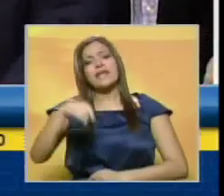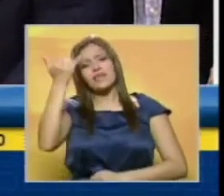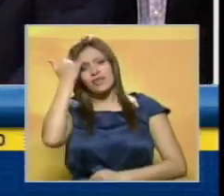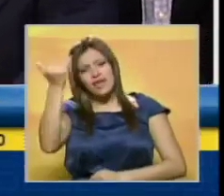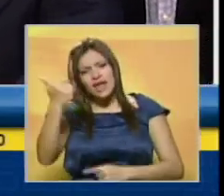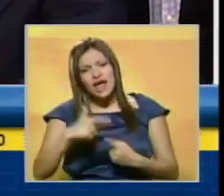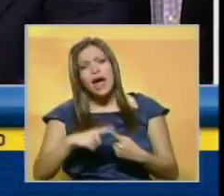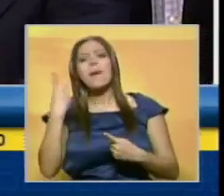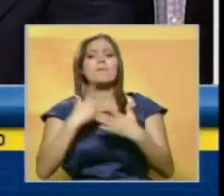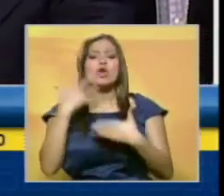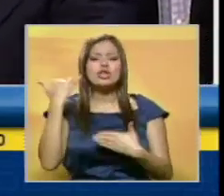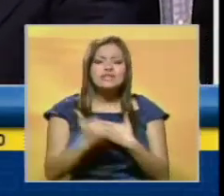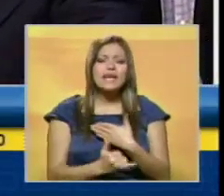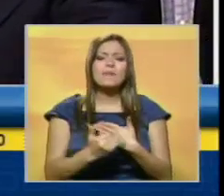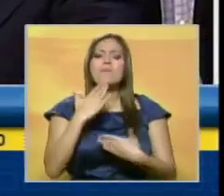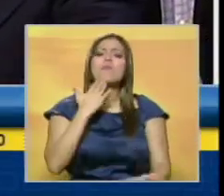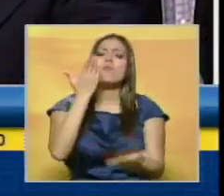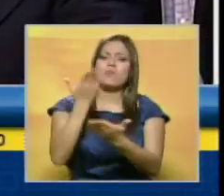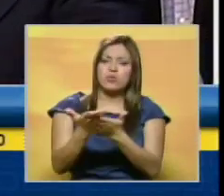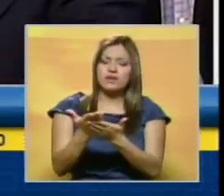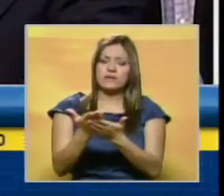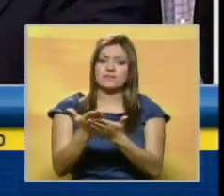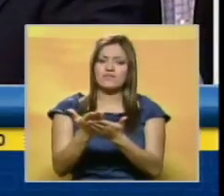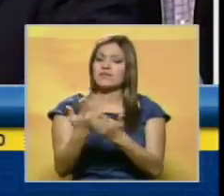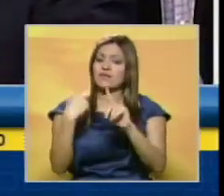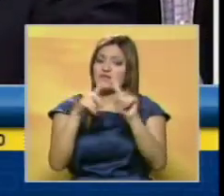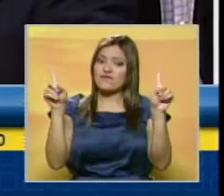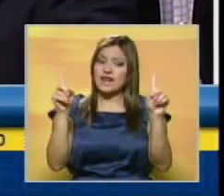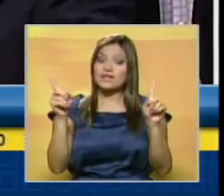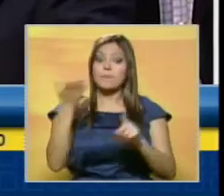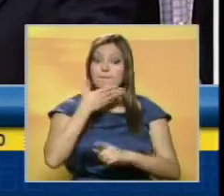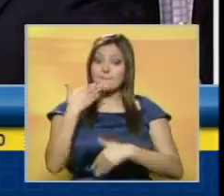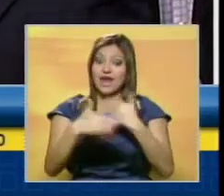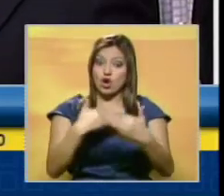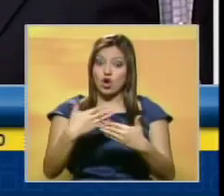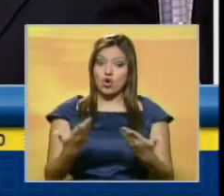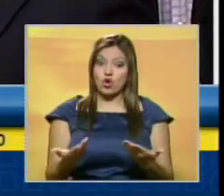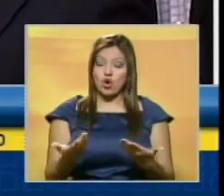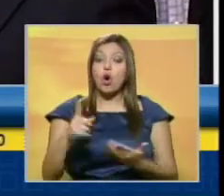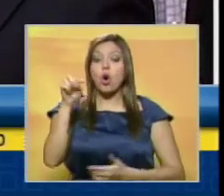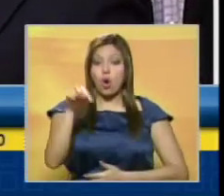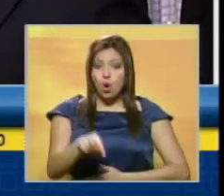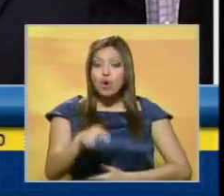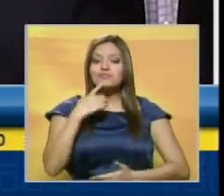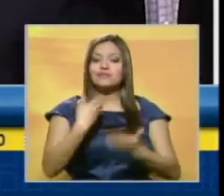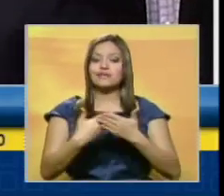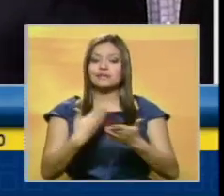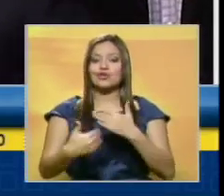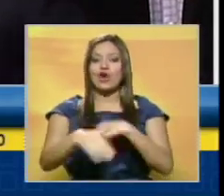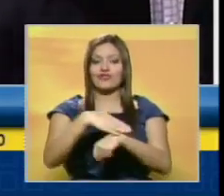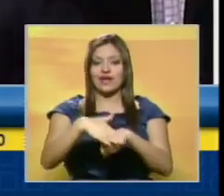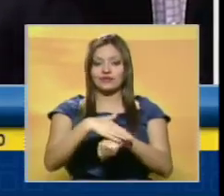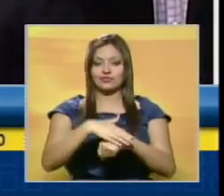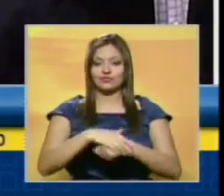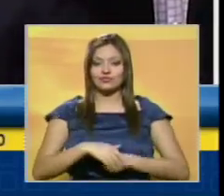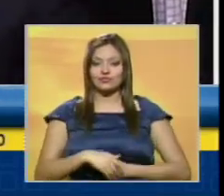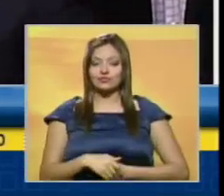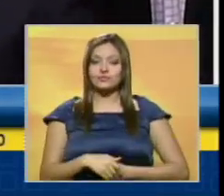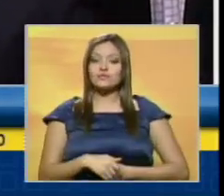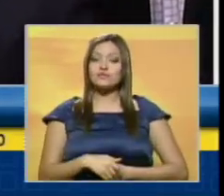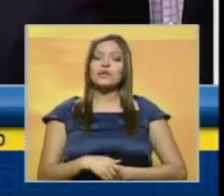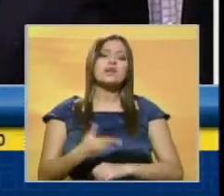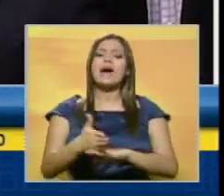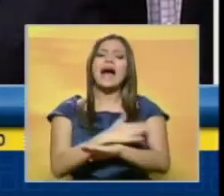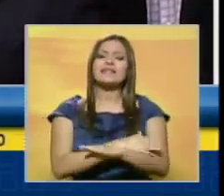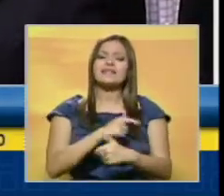ideas, que hay proyectos, que hay propuestas distintas y mejores a las que hoy en día están gobernando. Tú